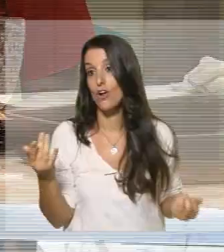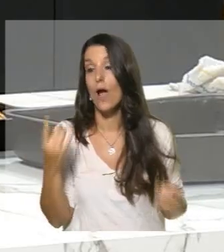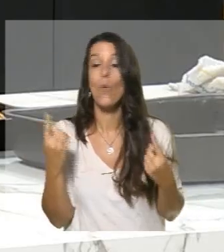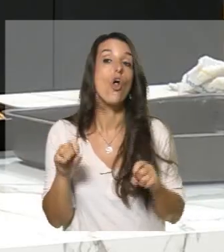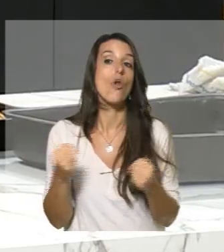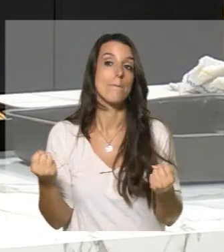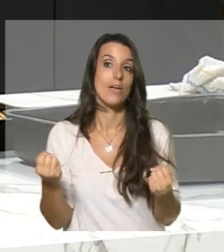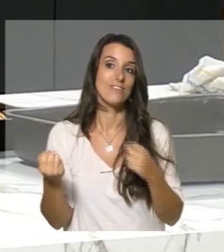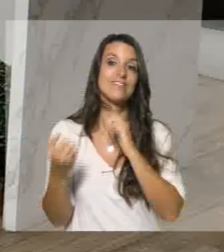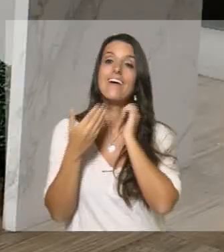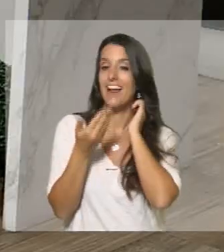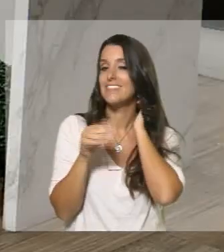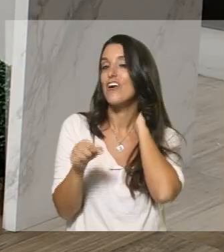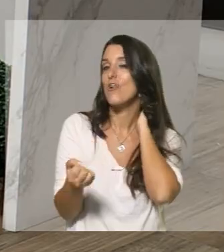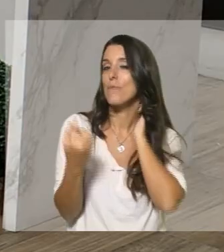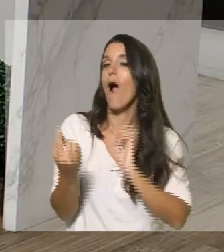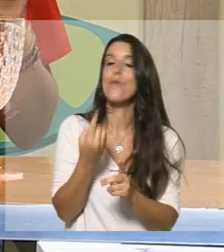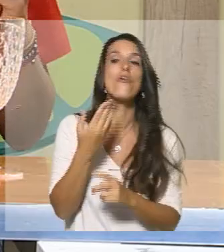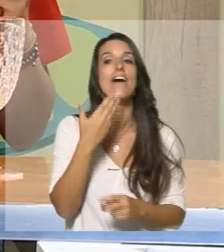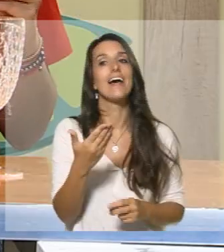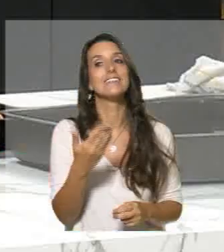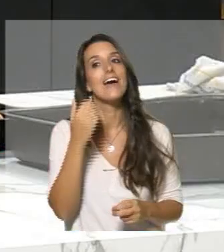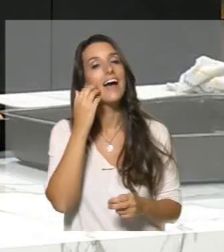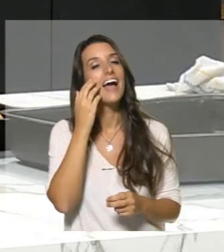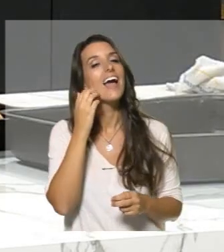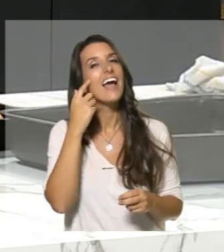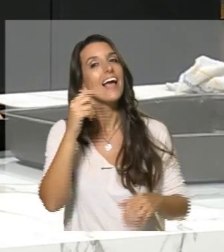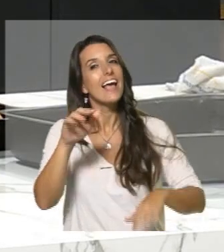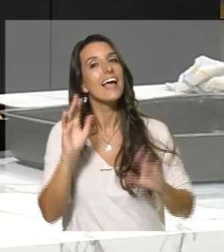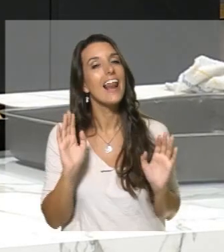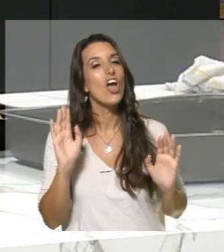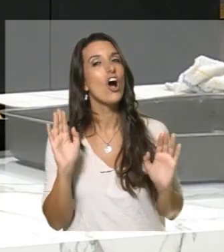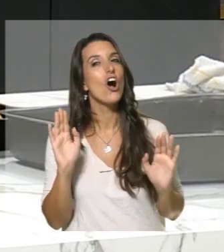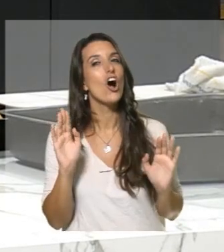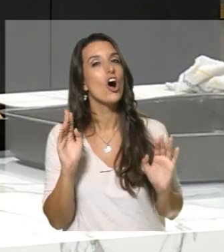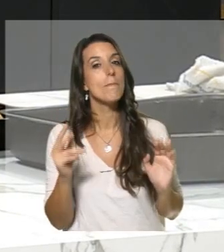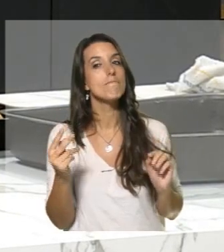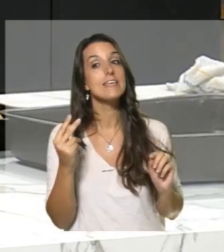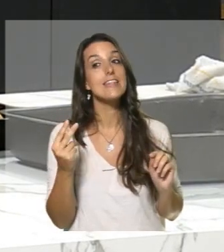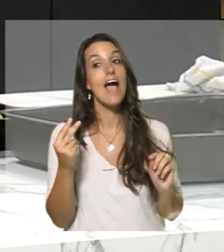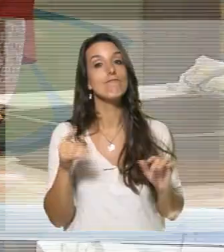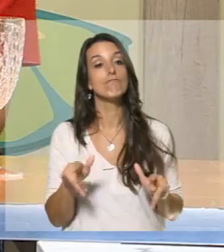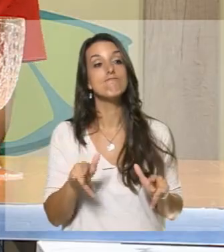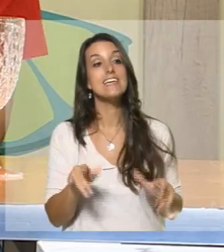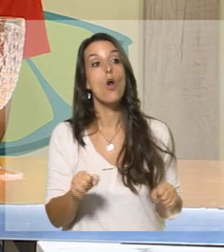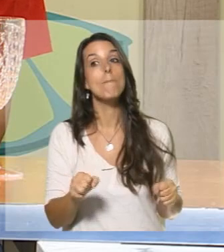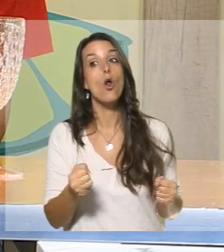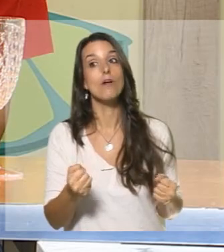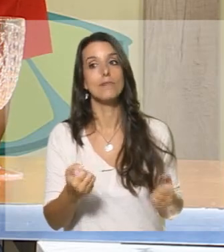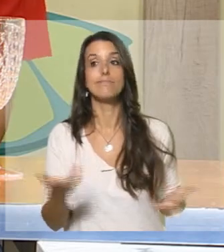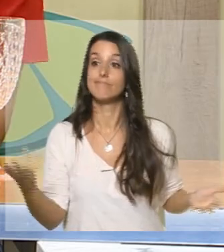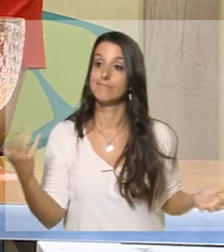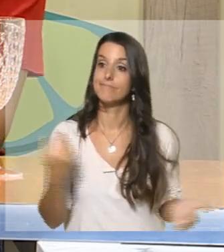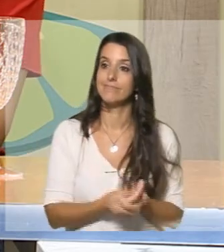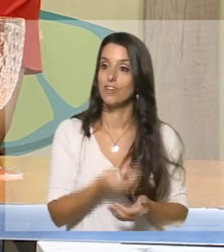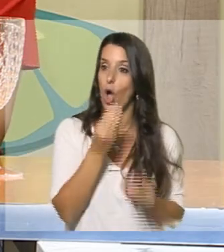programa. Agradecemos que eso haya sucedido. Exactamente. Pero bueno, creo que me miraban mientras desmoldaba y era como te estaban que estaban tirando esa energía.